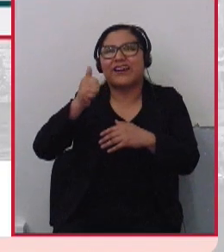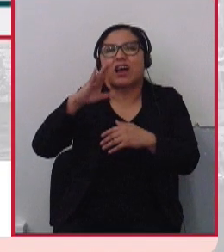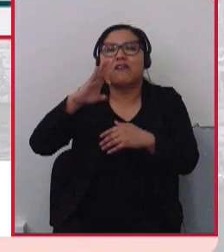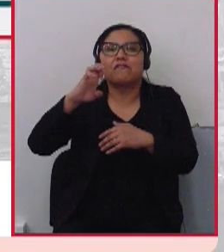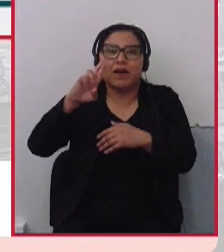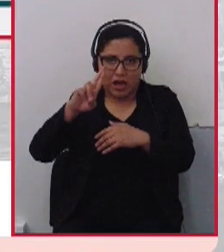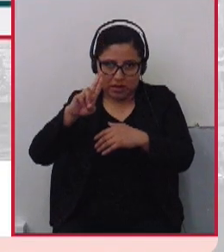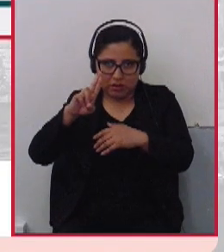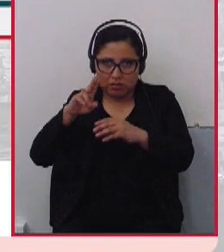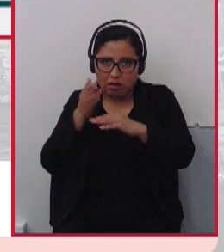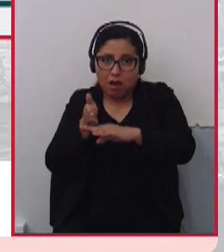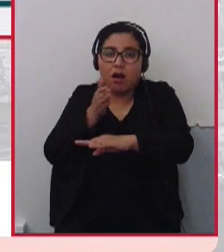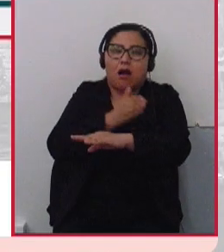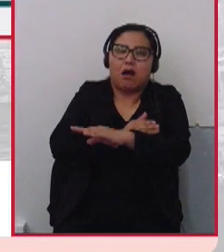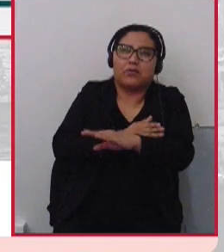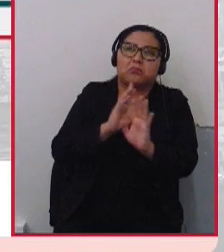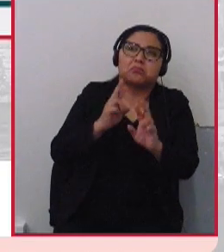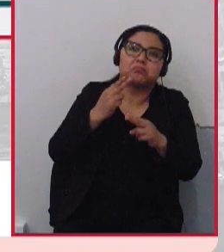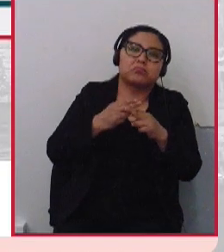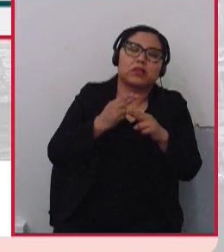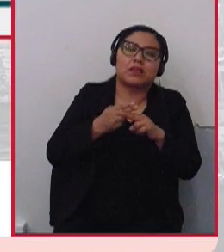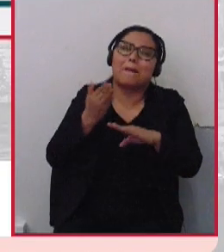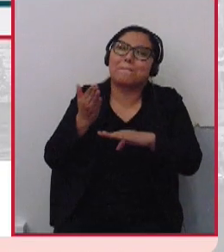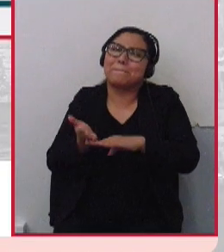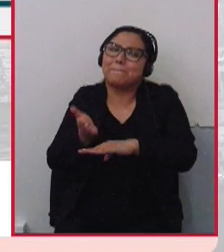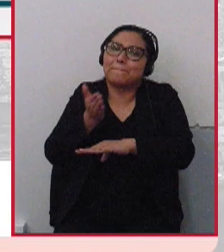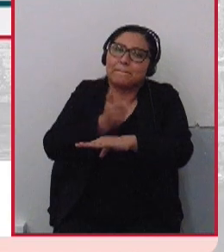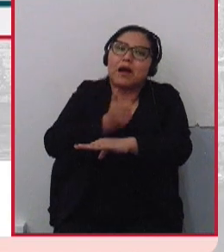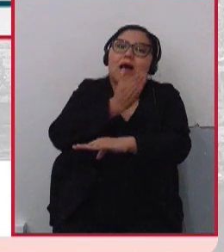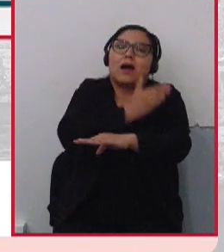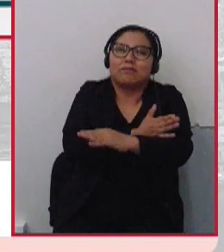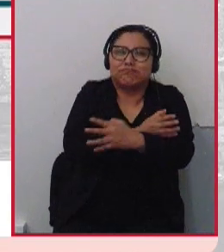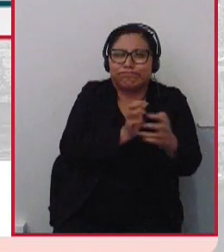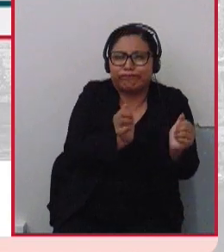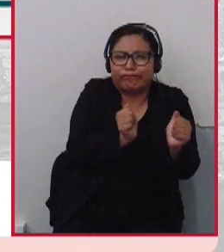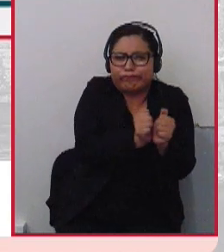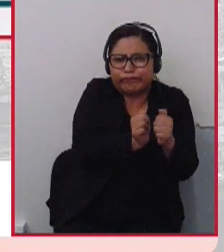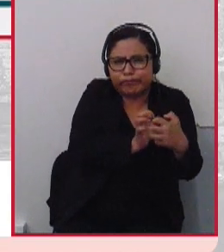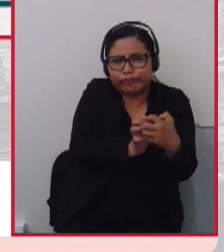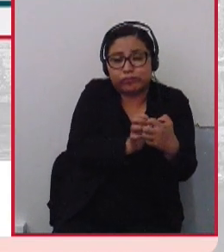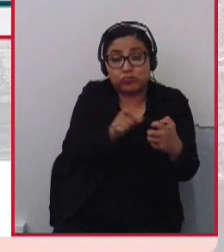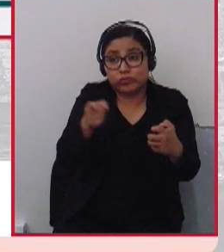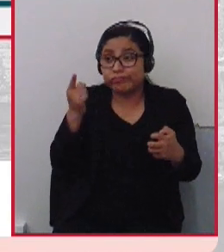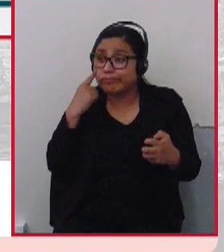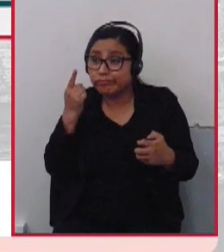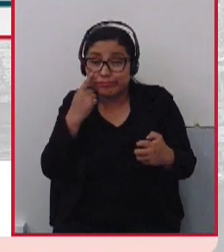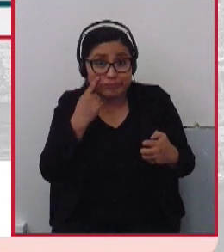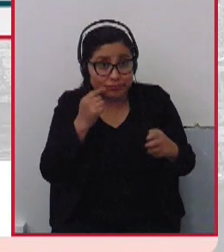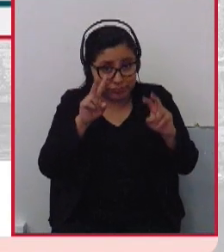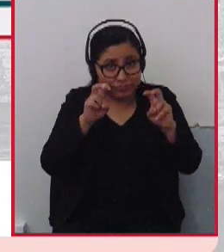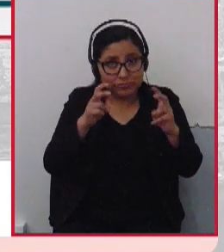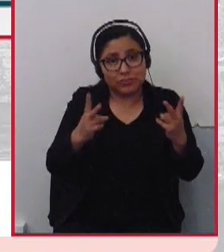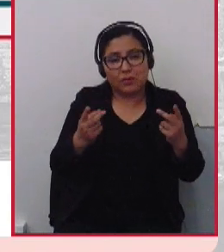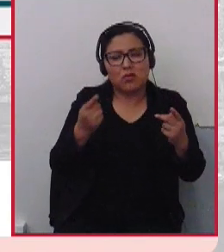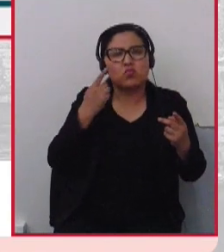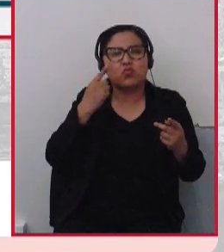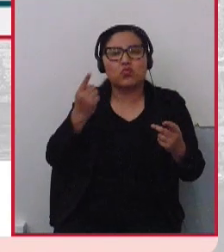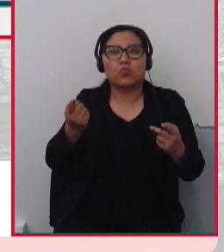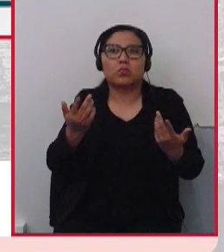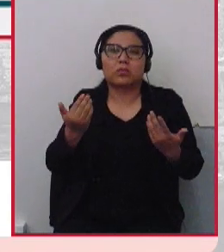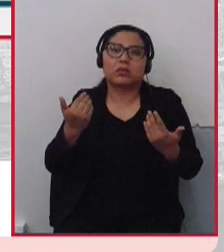convencional, llámese un tema de preconcentración. Muchos de los que estamos aquí conocemos el tema que cuando tú